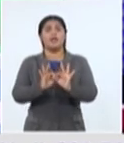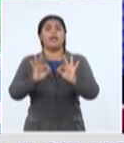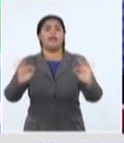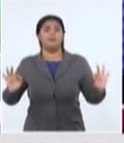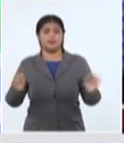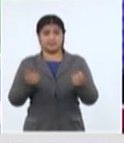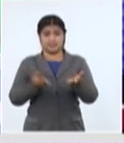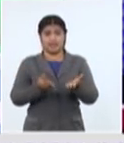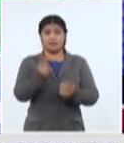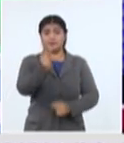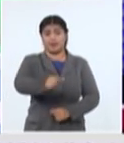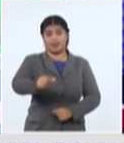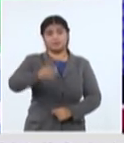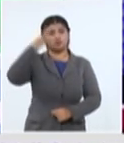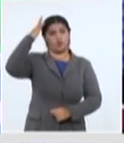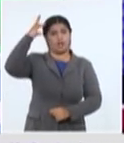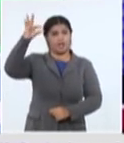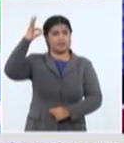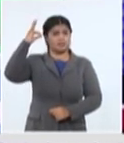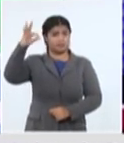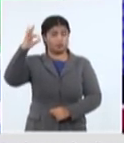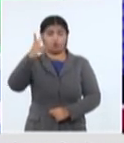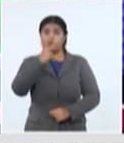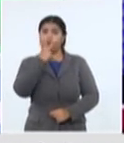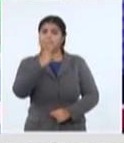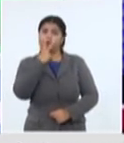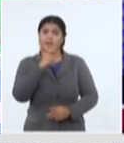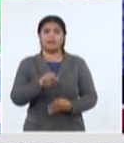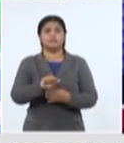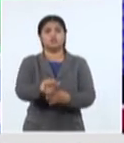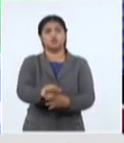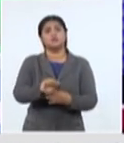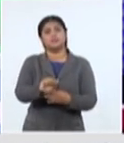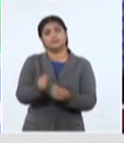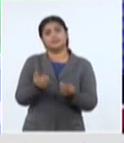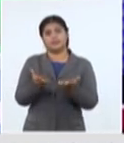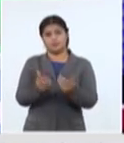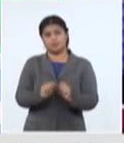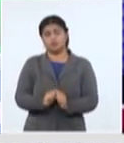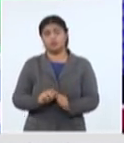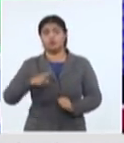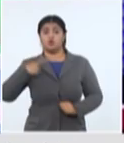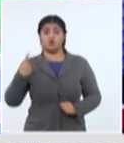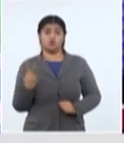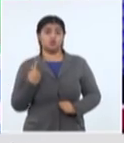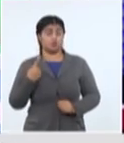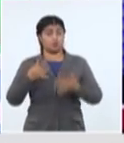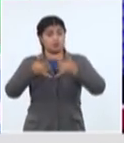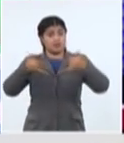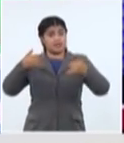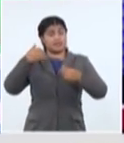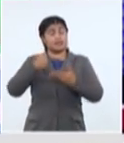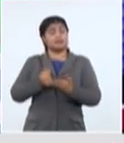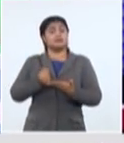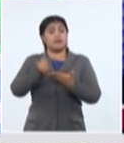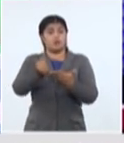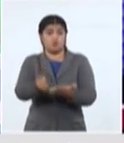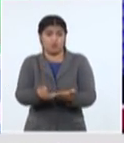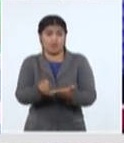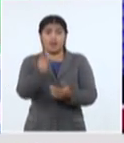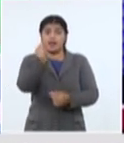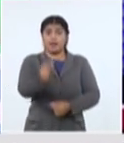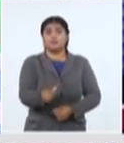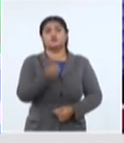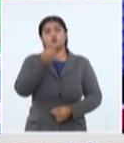de psicooncología. Incluso nosotros creamos una línea de ayuda, una línea de ayuda que ha tenido muy buena aceptación en la